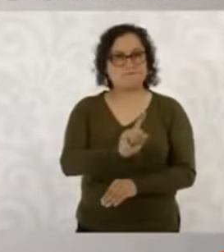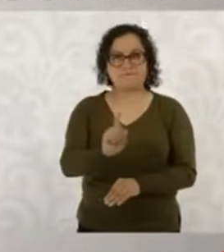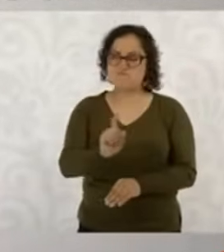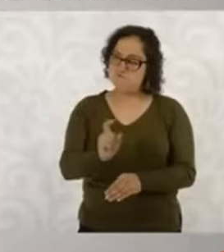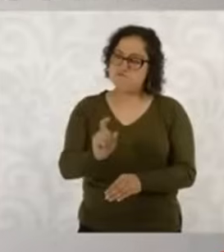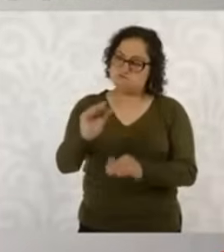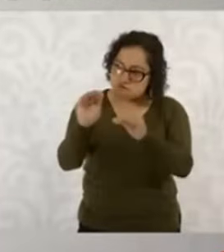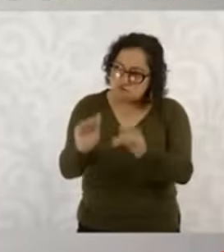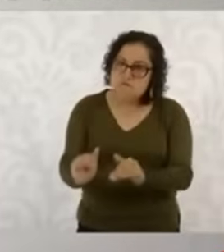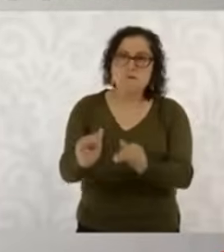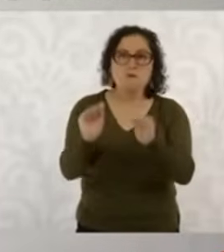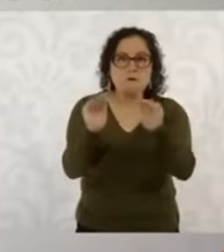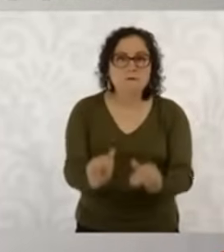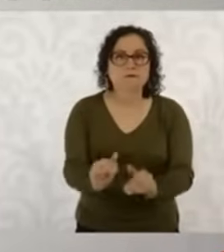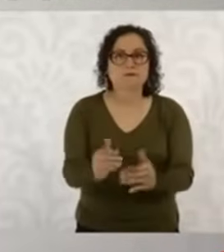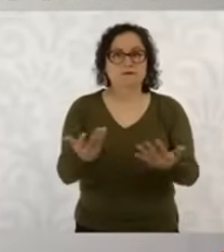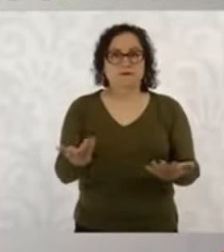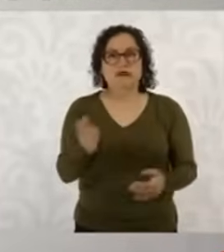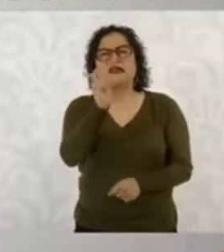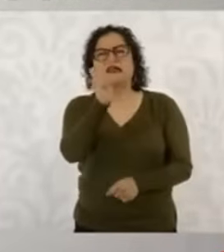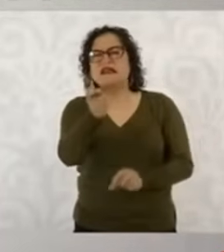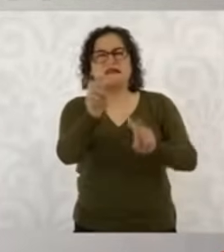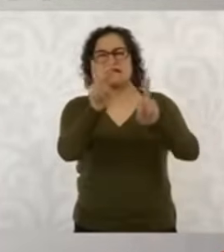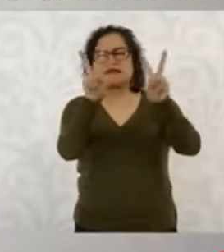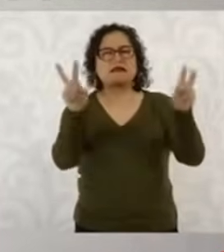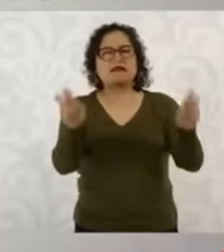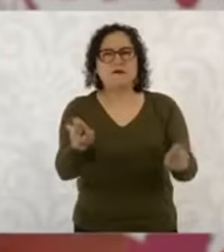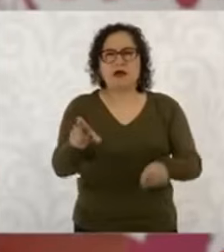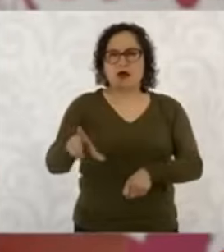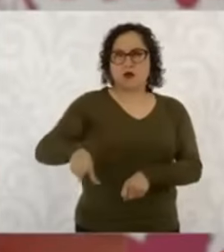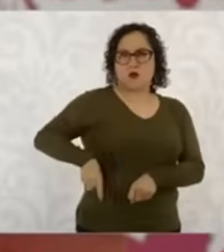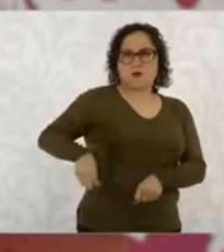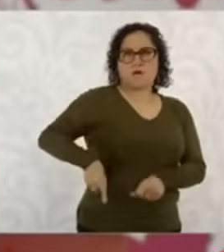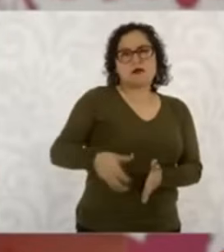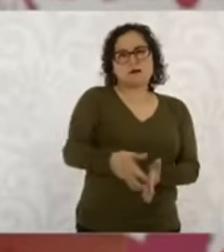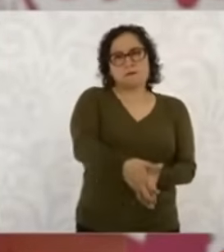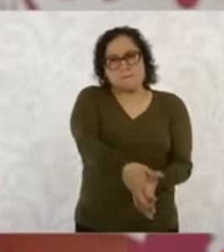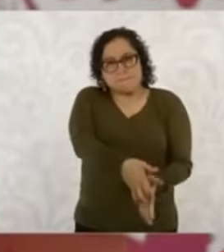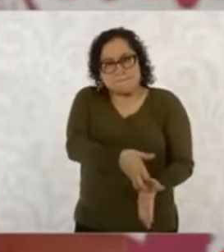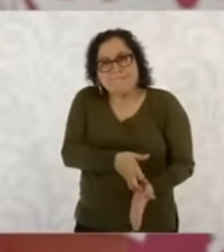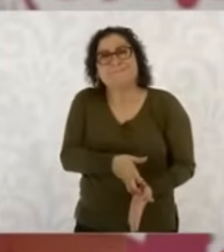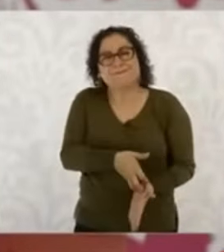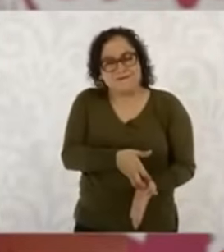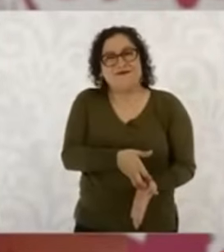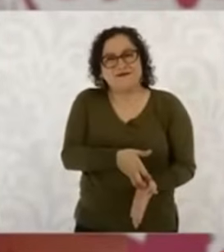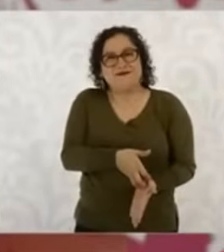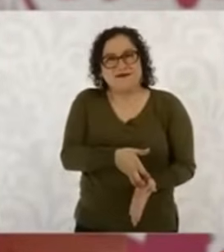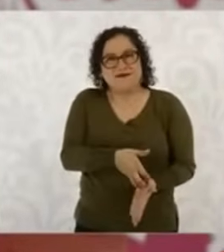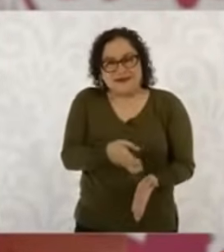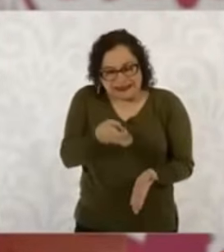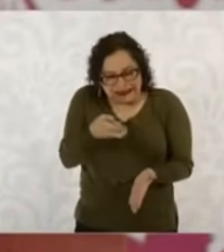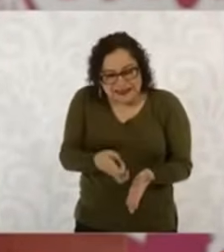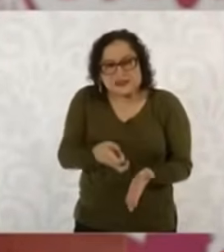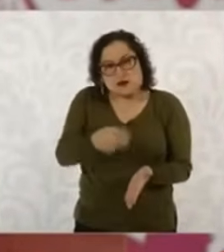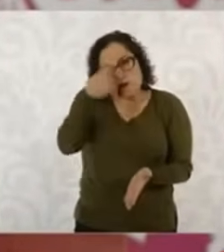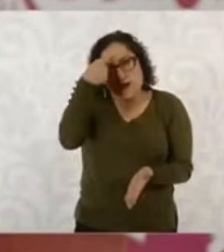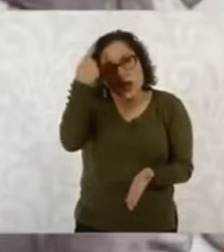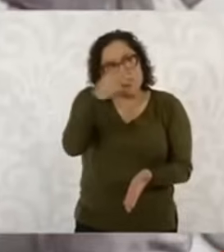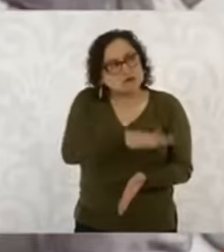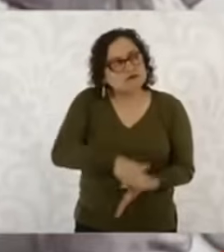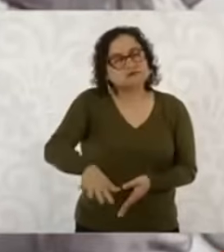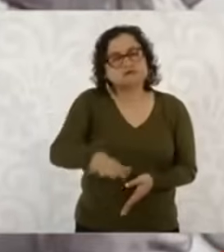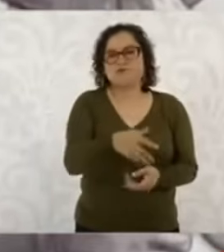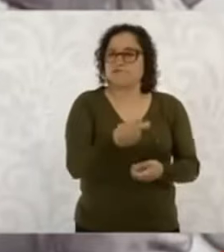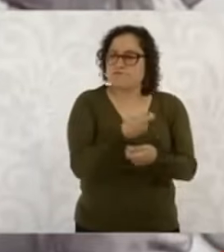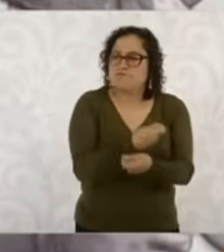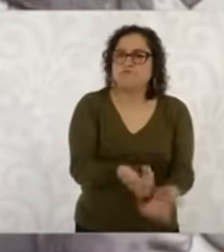Eso sí disminuye. Es decir, la austeridad republicana es aquella que disminuye el costo del gobierno a la sociedad. En el